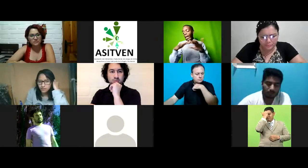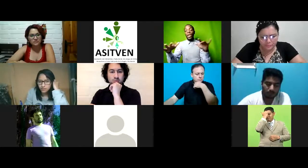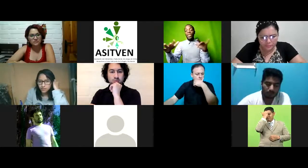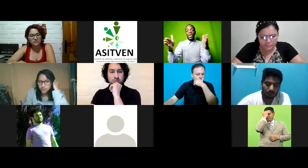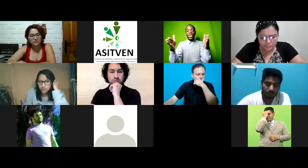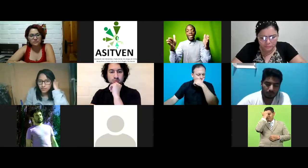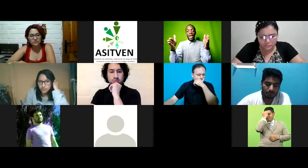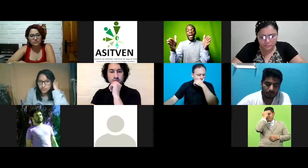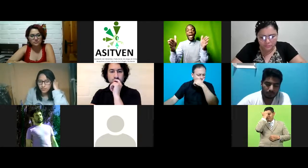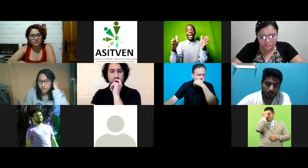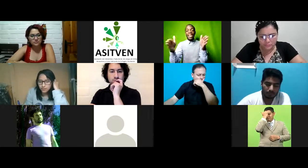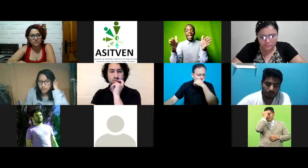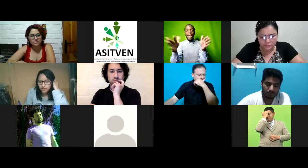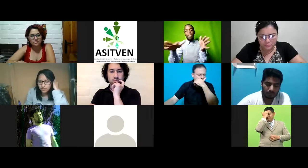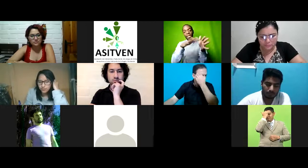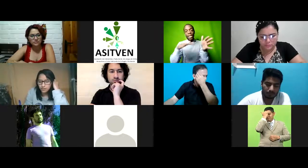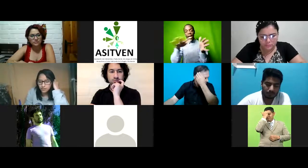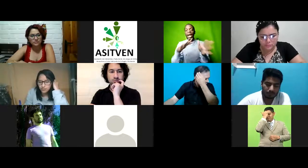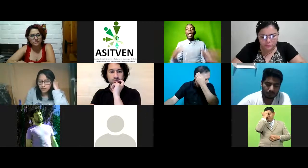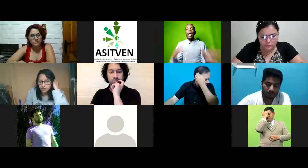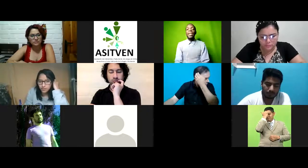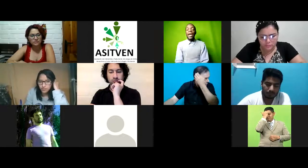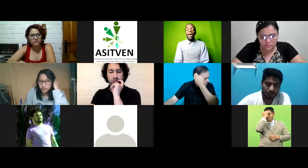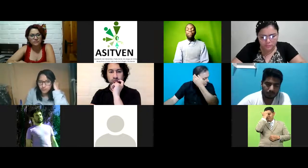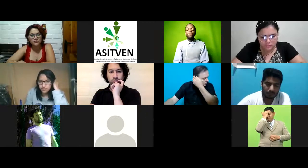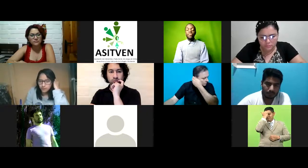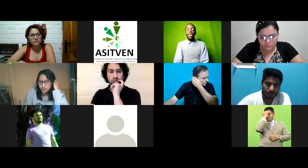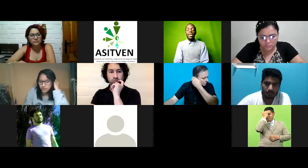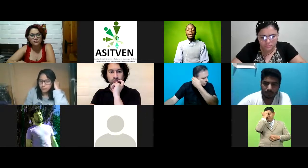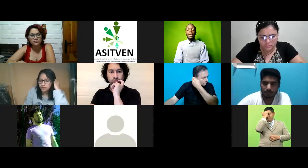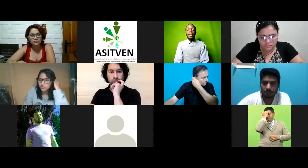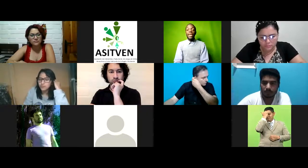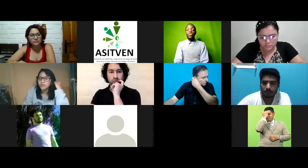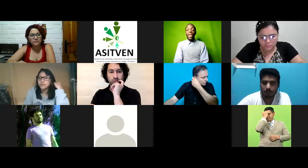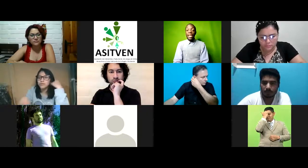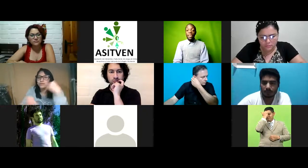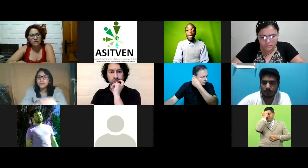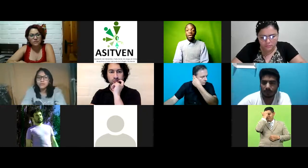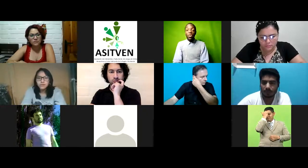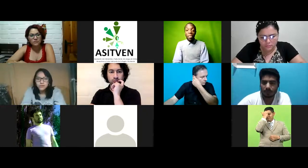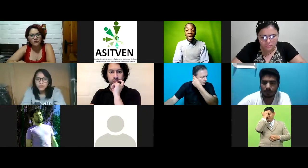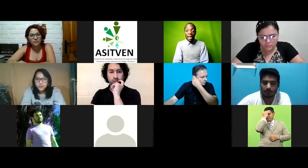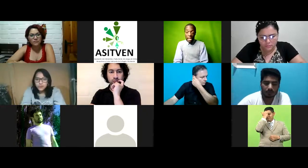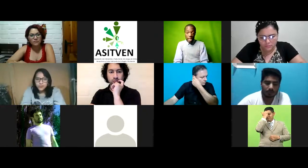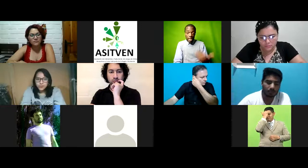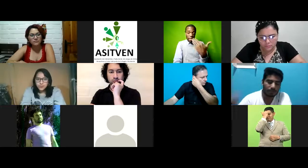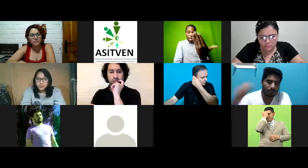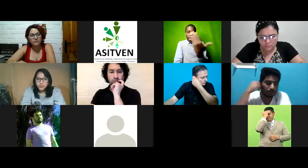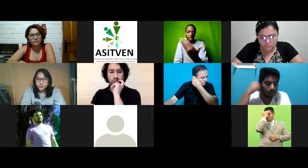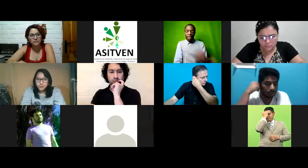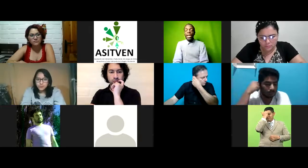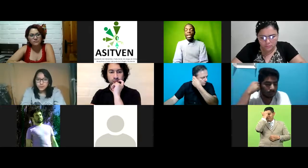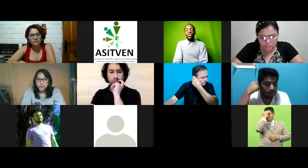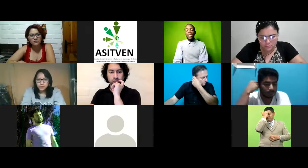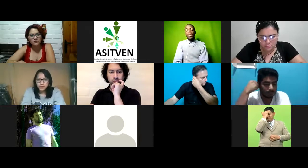La valoración estará agnada a en este caso, la dinámica grupal y también